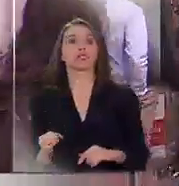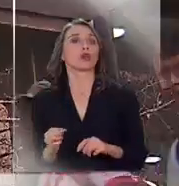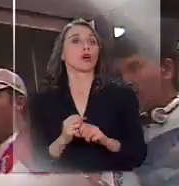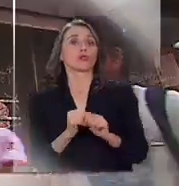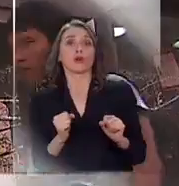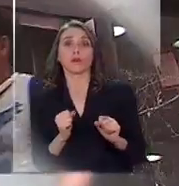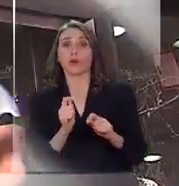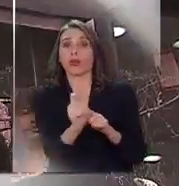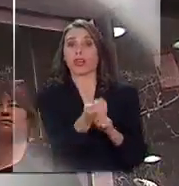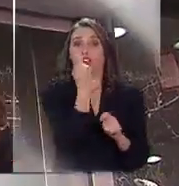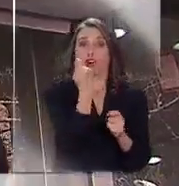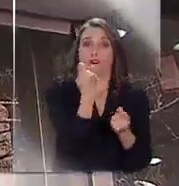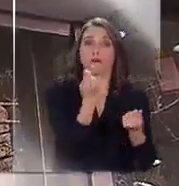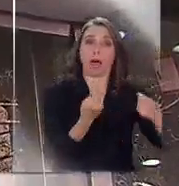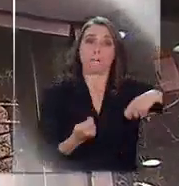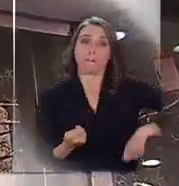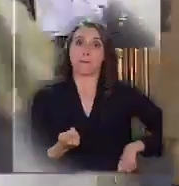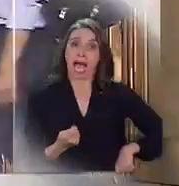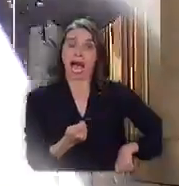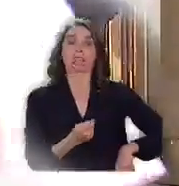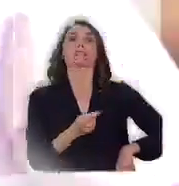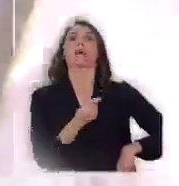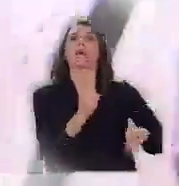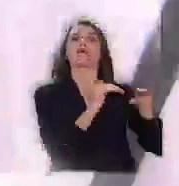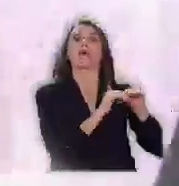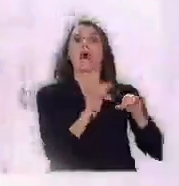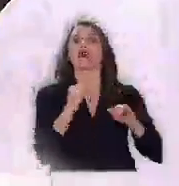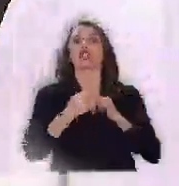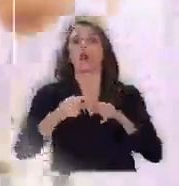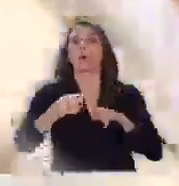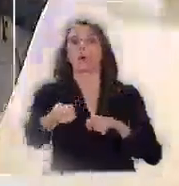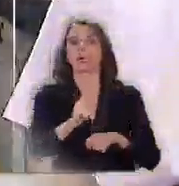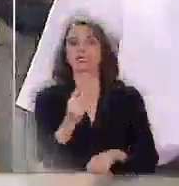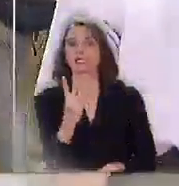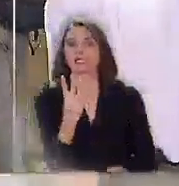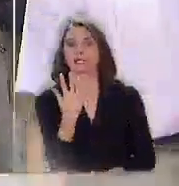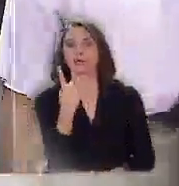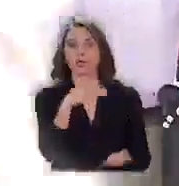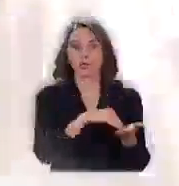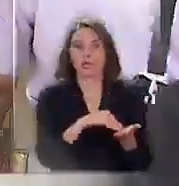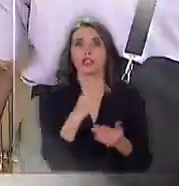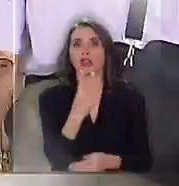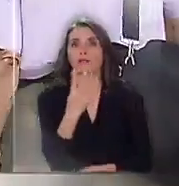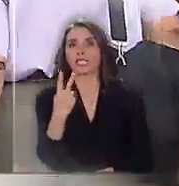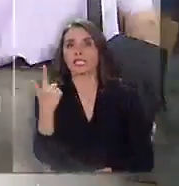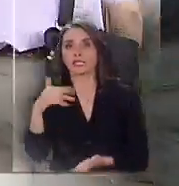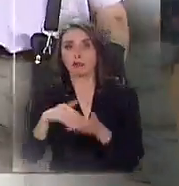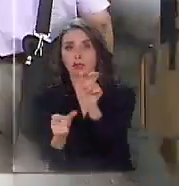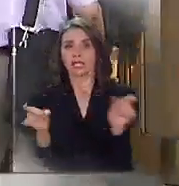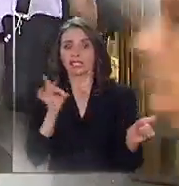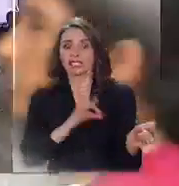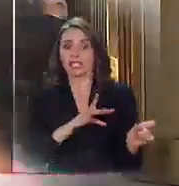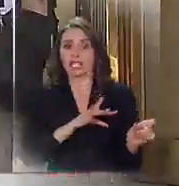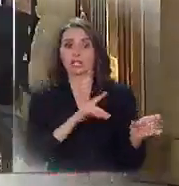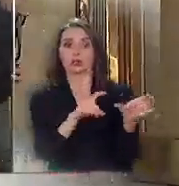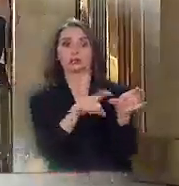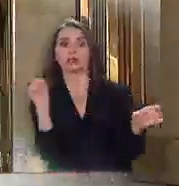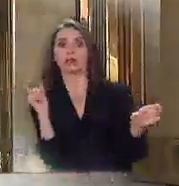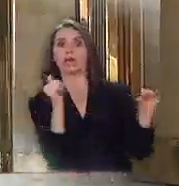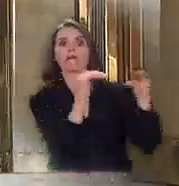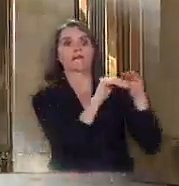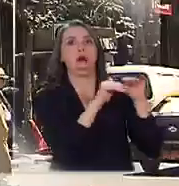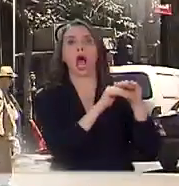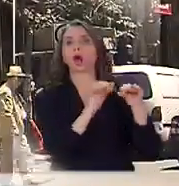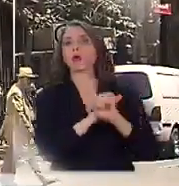hace demasiado riesgoso prestar dinero. Según las BIF, entre 151.000 y 227.000 chilenos salieron del sistema de